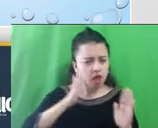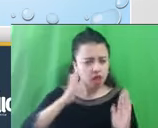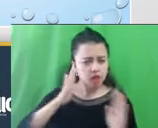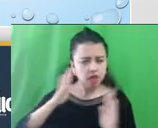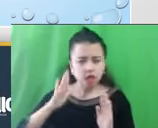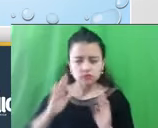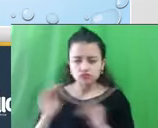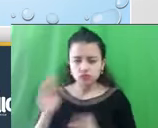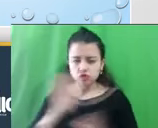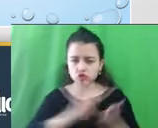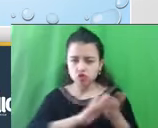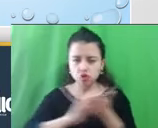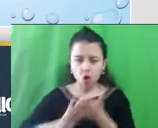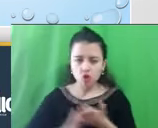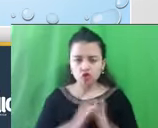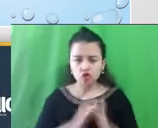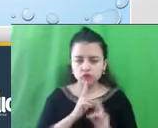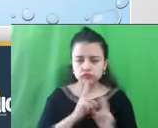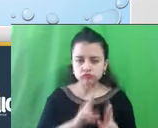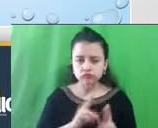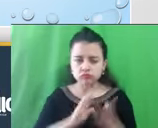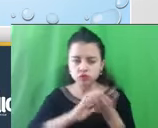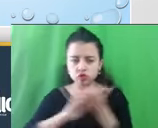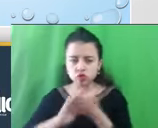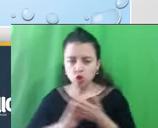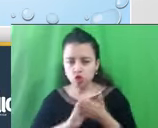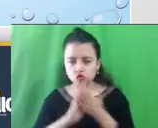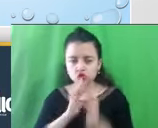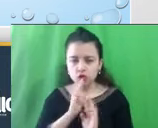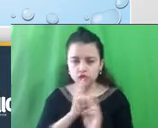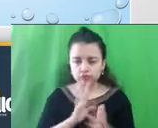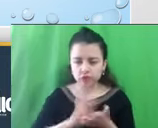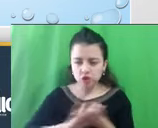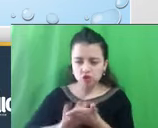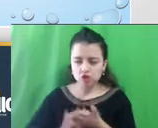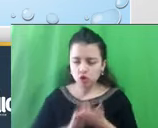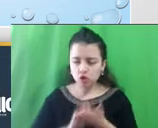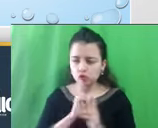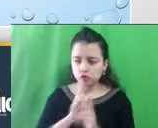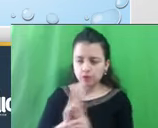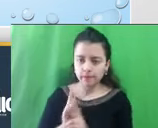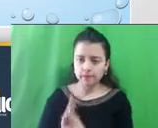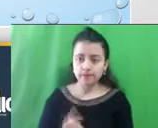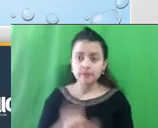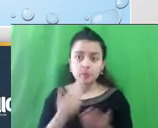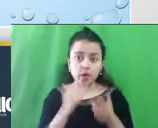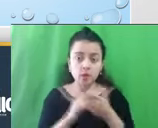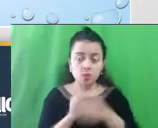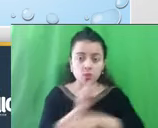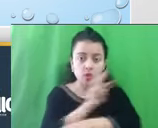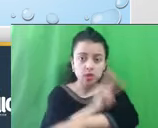solución satisfactoriamente. Tenemos por intermedio de la página web de la empresa